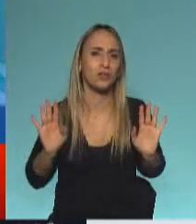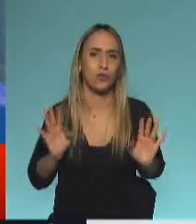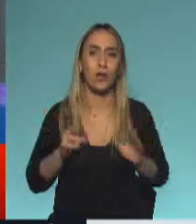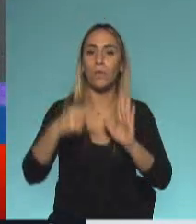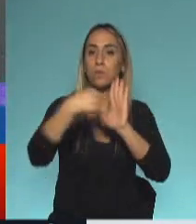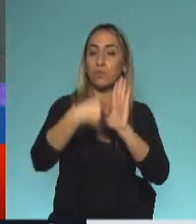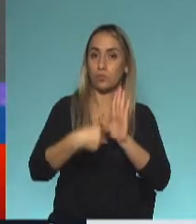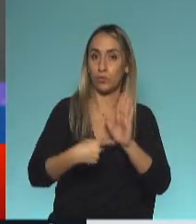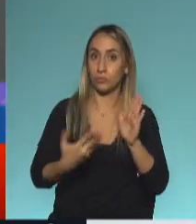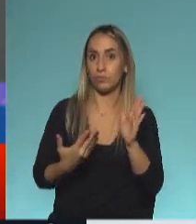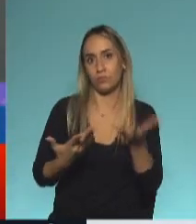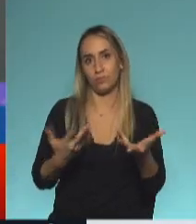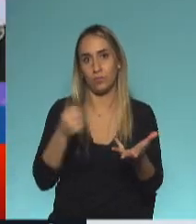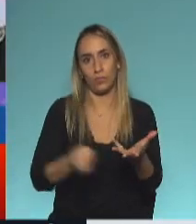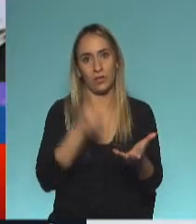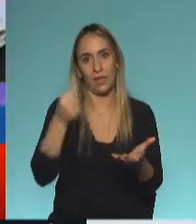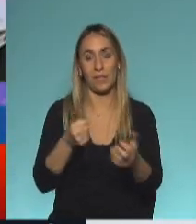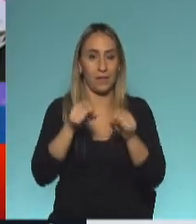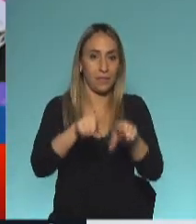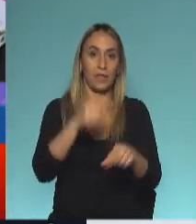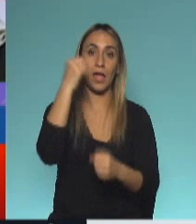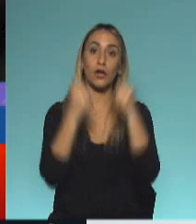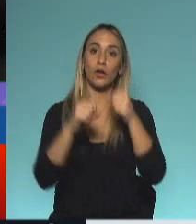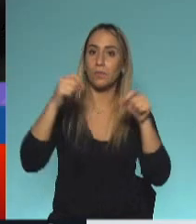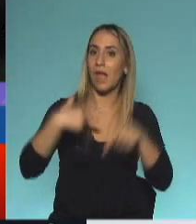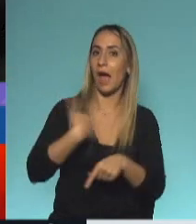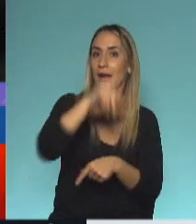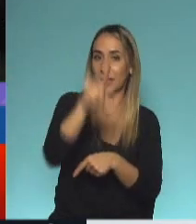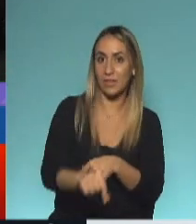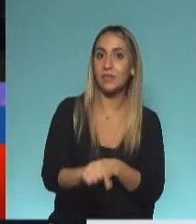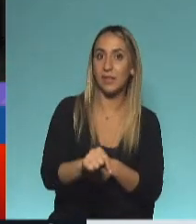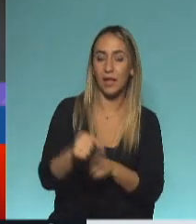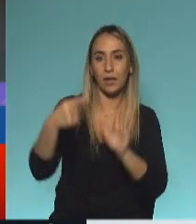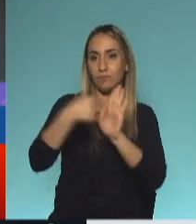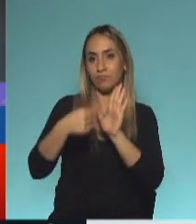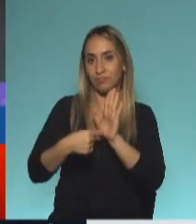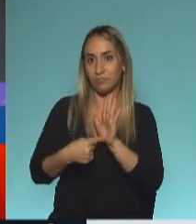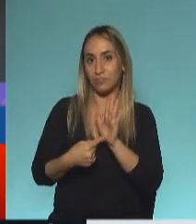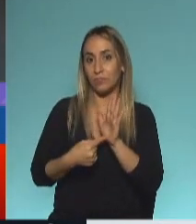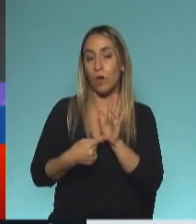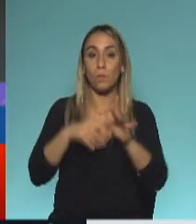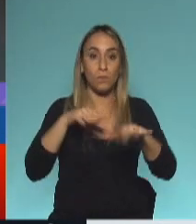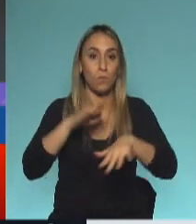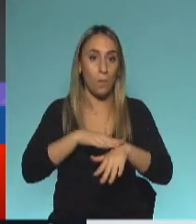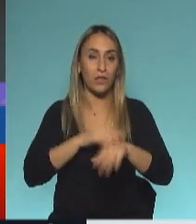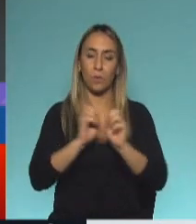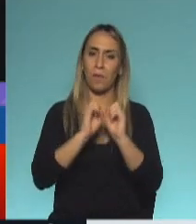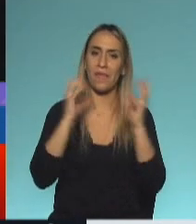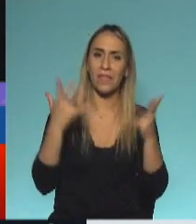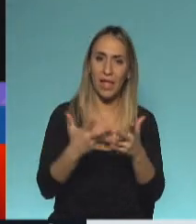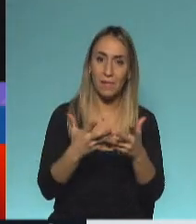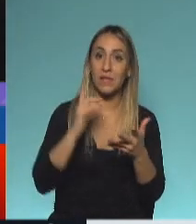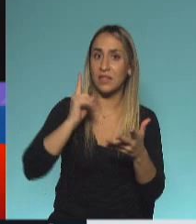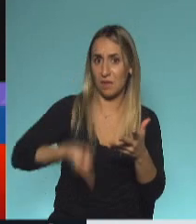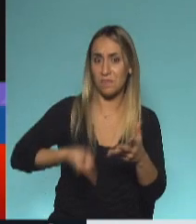trascendentales que en la economía argentina en plena pandemia y vuelvo a decir lo mismo vuelo pone el énfasis en plenas